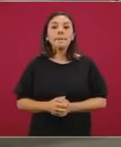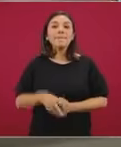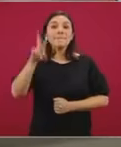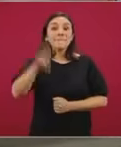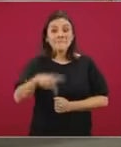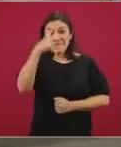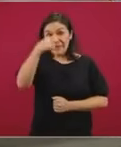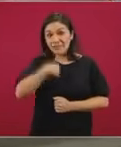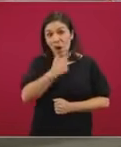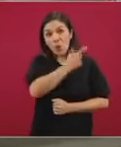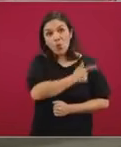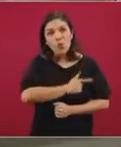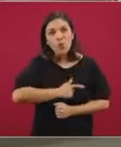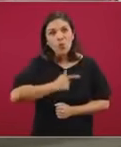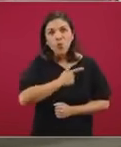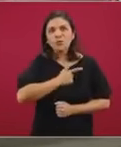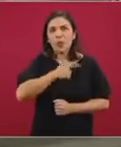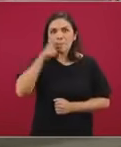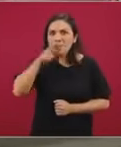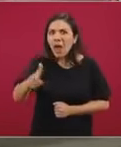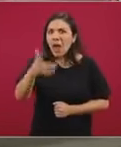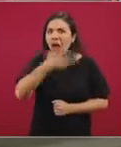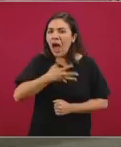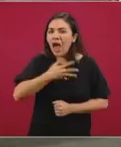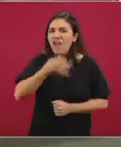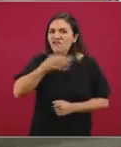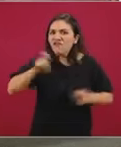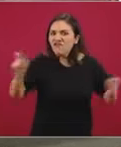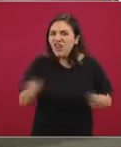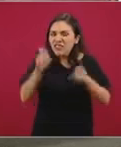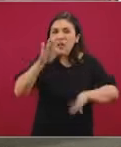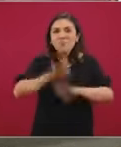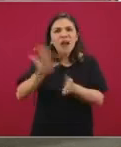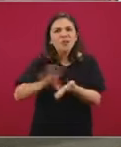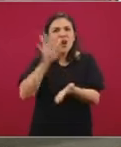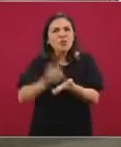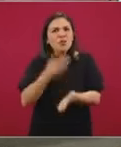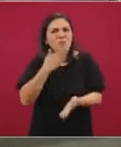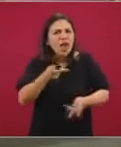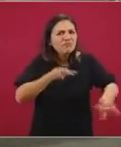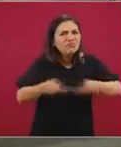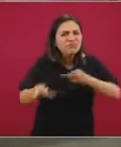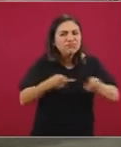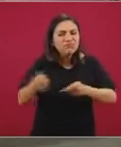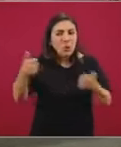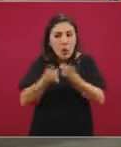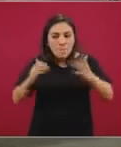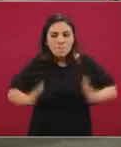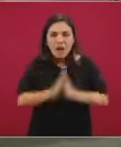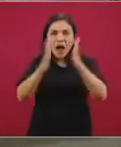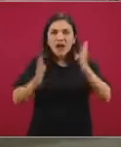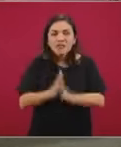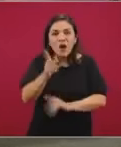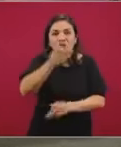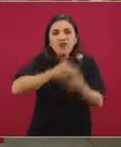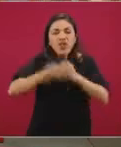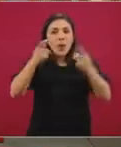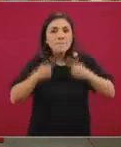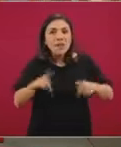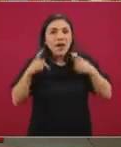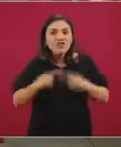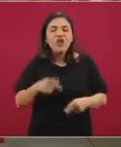un gran gusto saber que existe este festival tan completo, tan bien organizado, con esa participación de